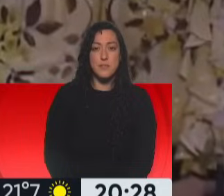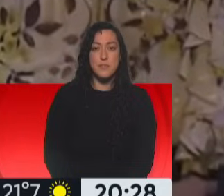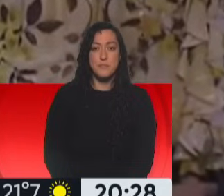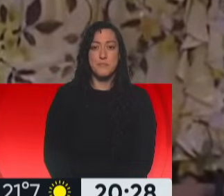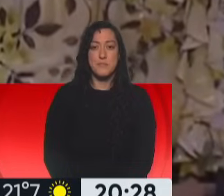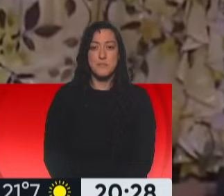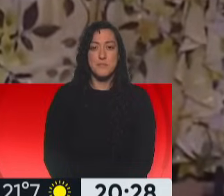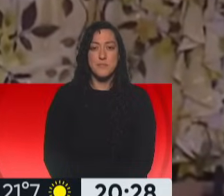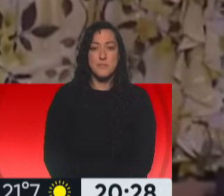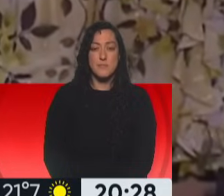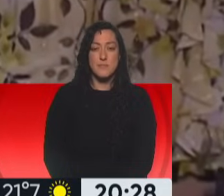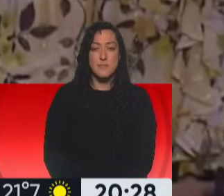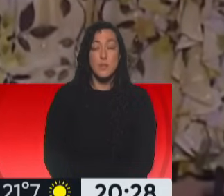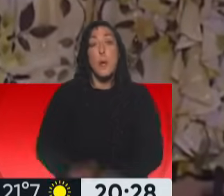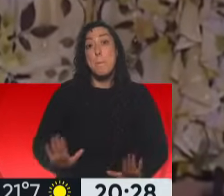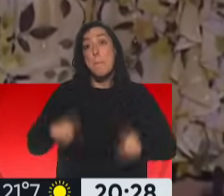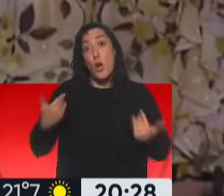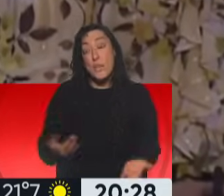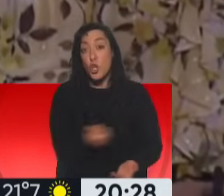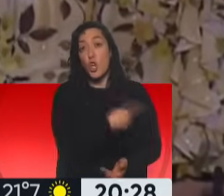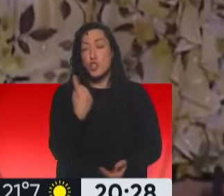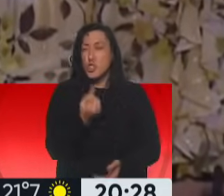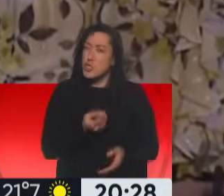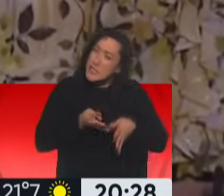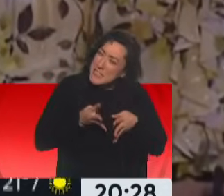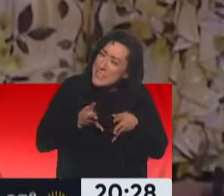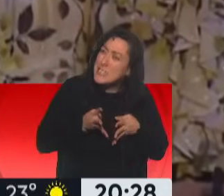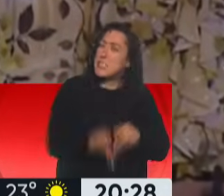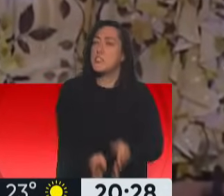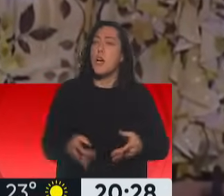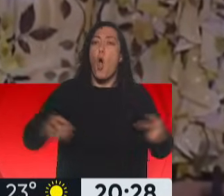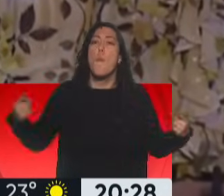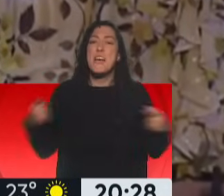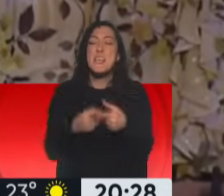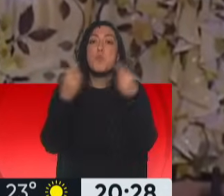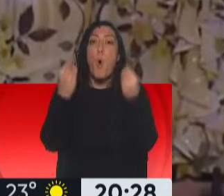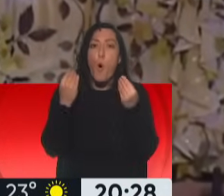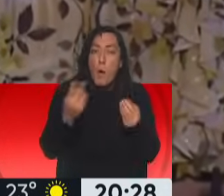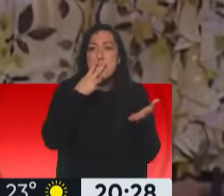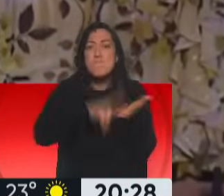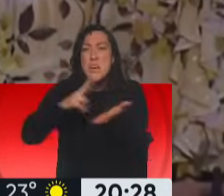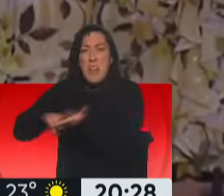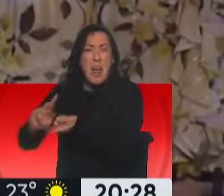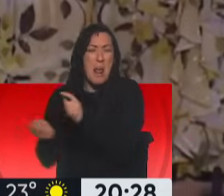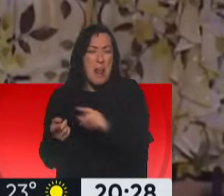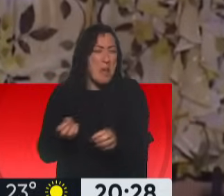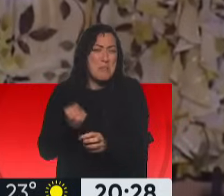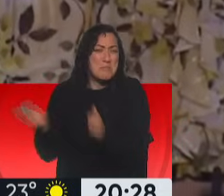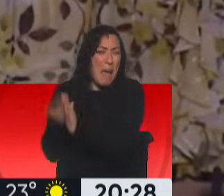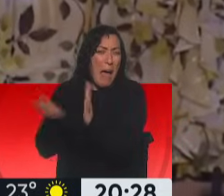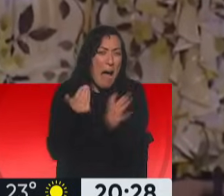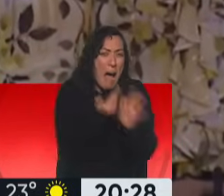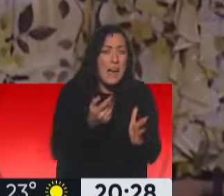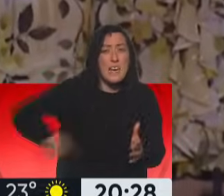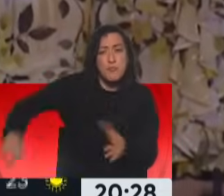Por eso estamos luchando incansablemente para eliminar las distorsiones tributarias que azotaron al sector durante